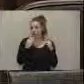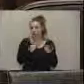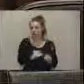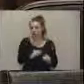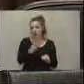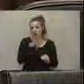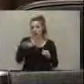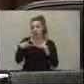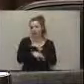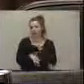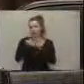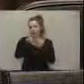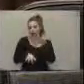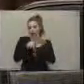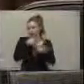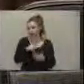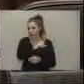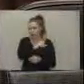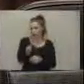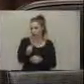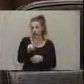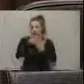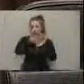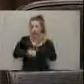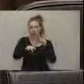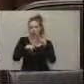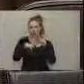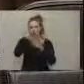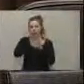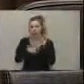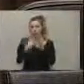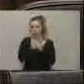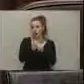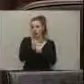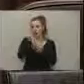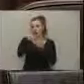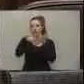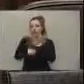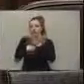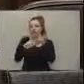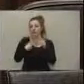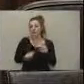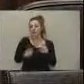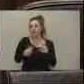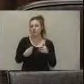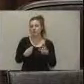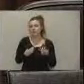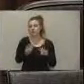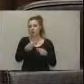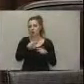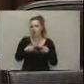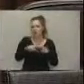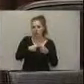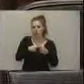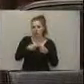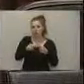desigualdades existentes actualmente, desigualdades en las condiciones laborales, desigualdades en los medios y en las dotaciones de estos